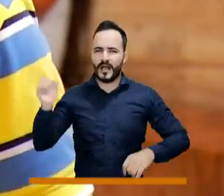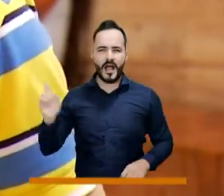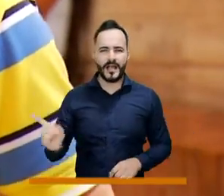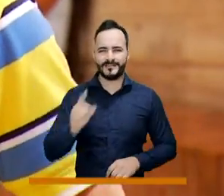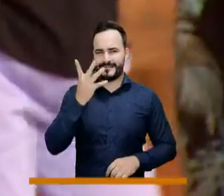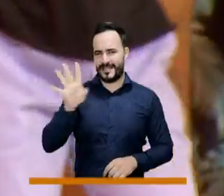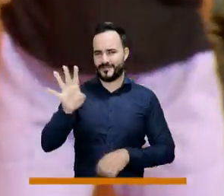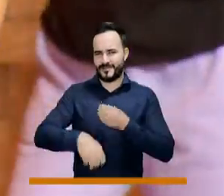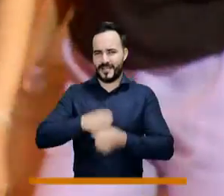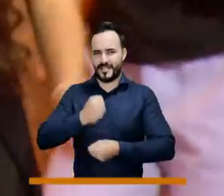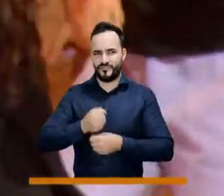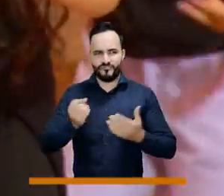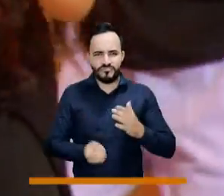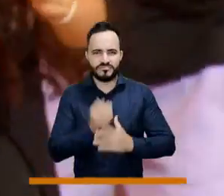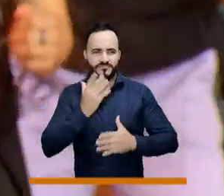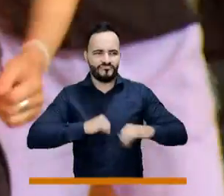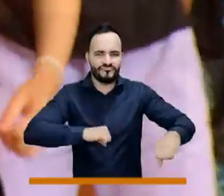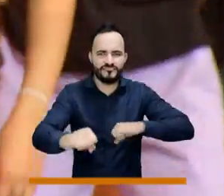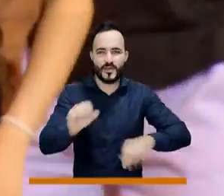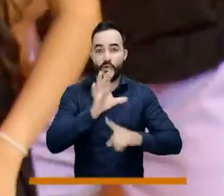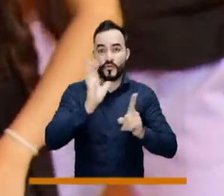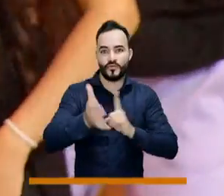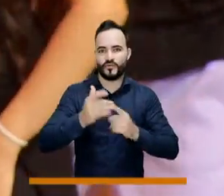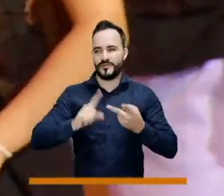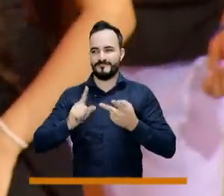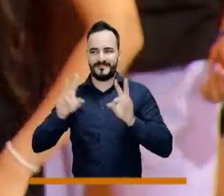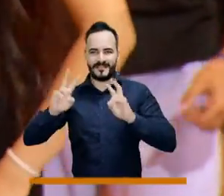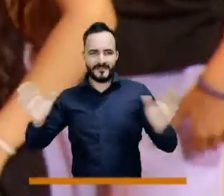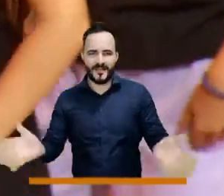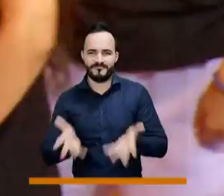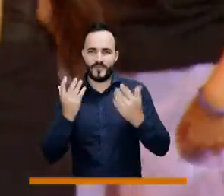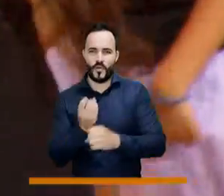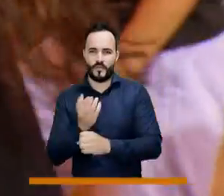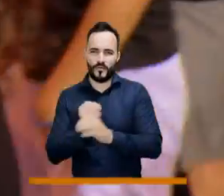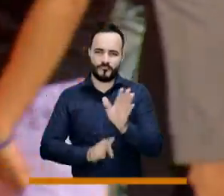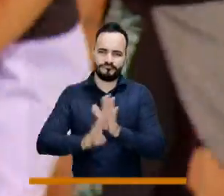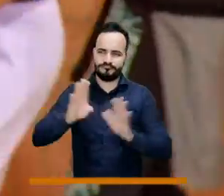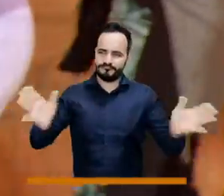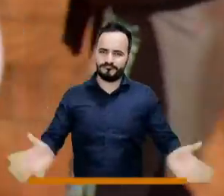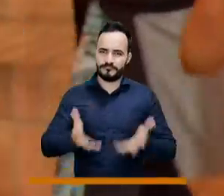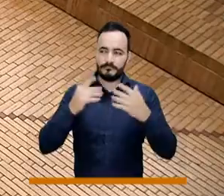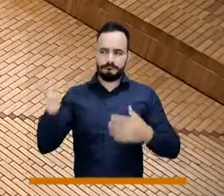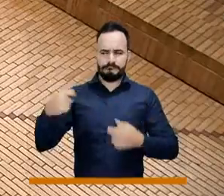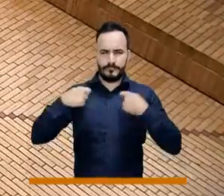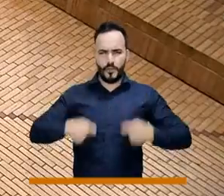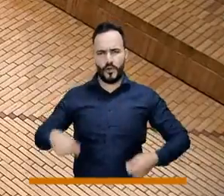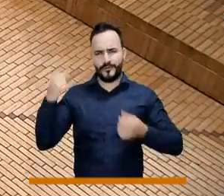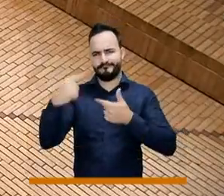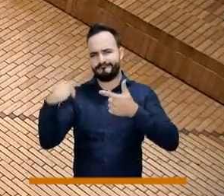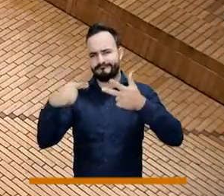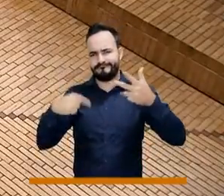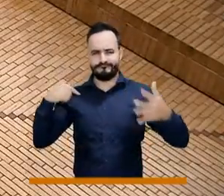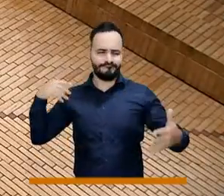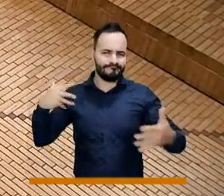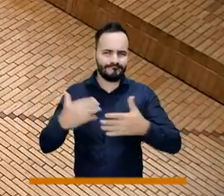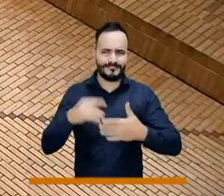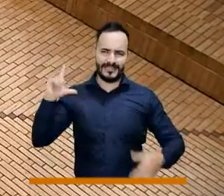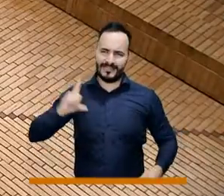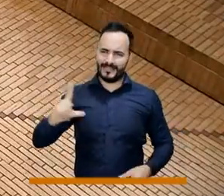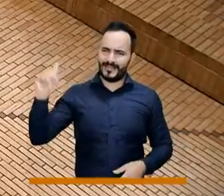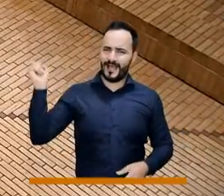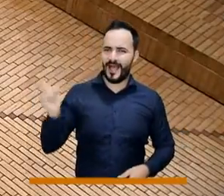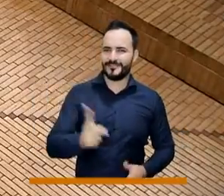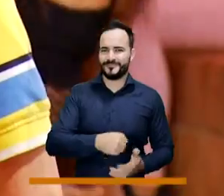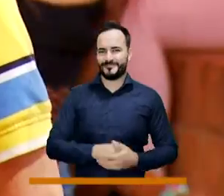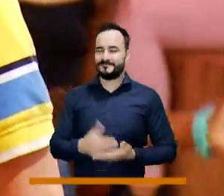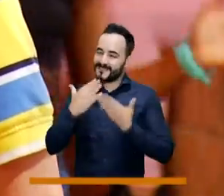y gestor cultural, una persona que ha trabajado en el proceso de integración de todas las formas de intervención desde la comunidad. Orley,